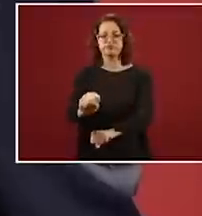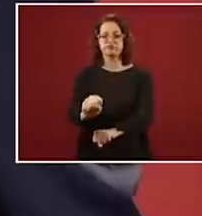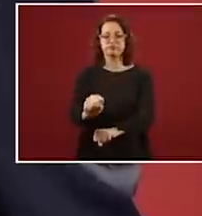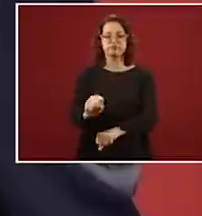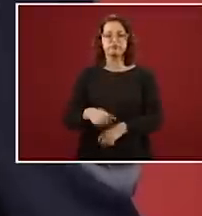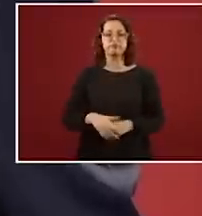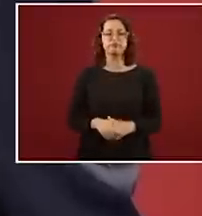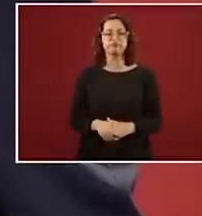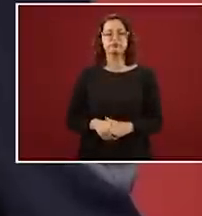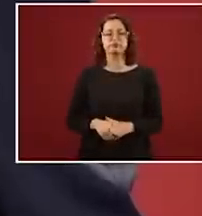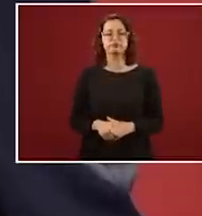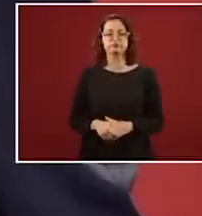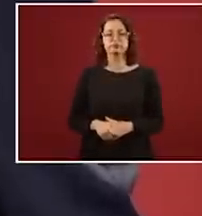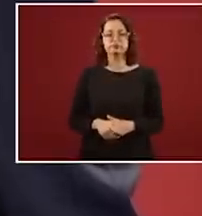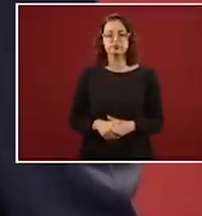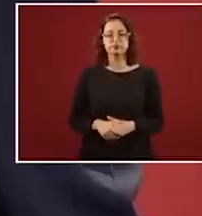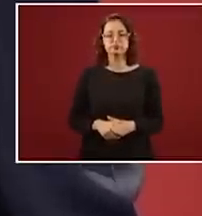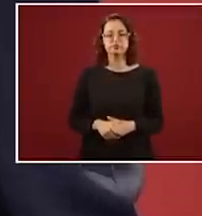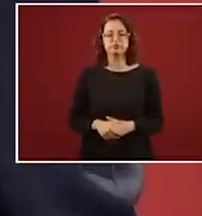lo